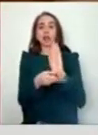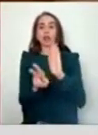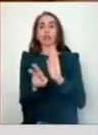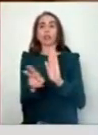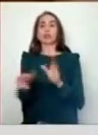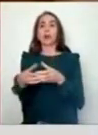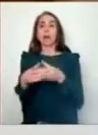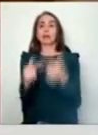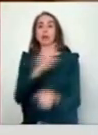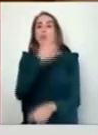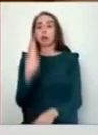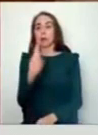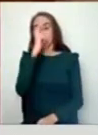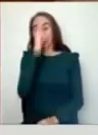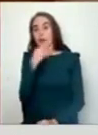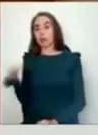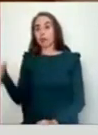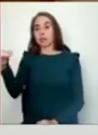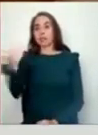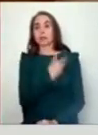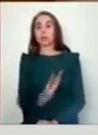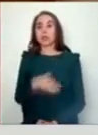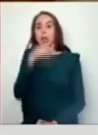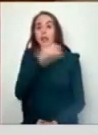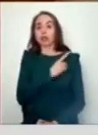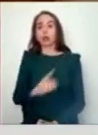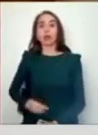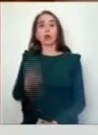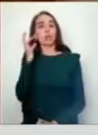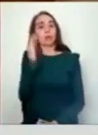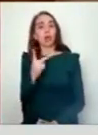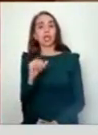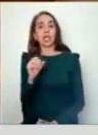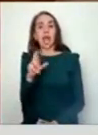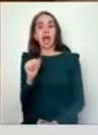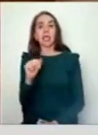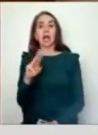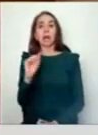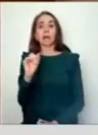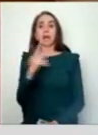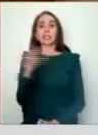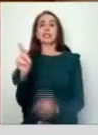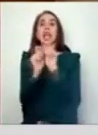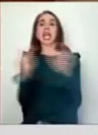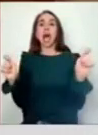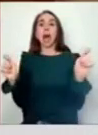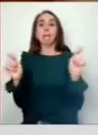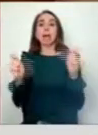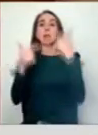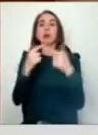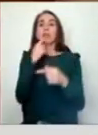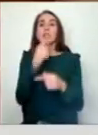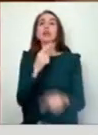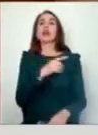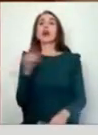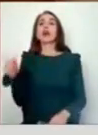me extraña por su intermedio, presidente, lo que dice la diputada Chiara Barchesi, porque de hecho ellos hicieron campaña prometiéndole a la gente casi que correrle bala a todas las